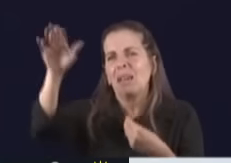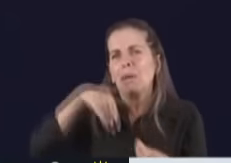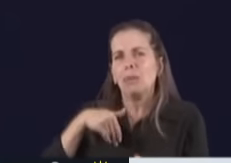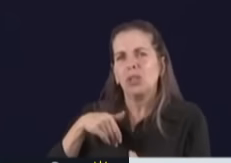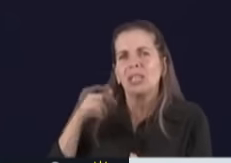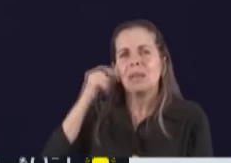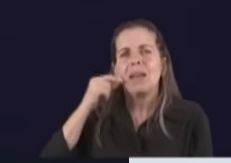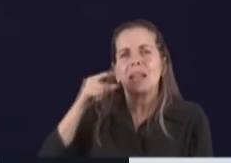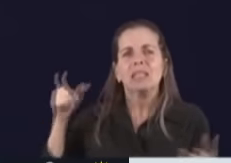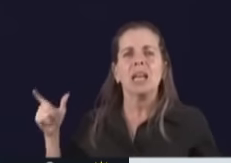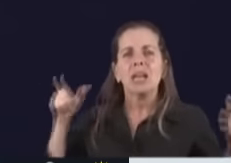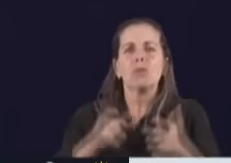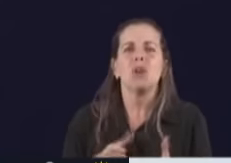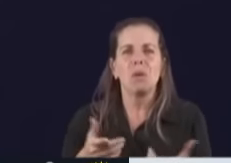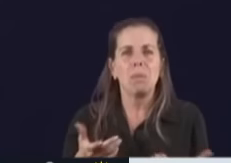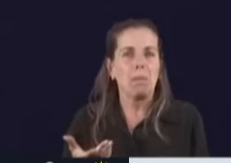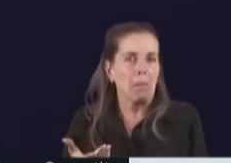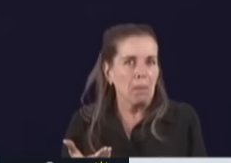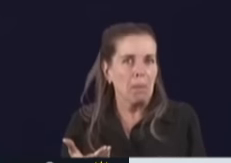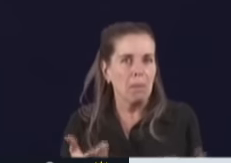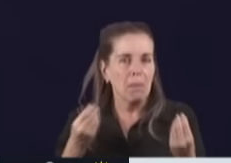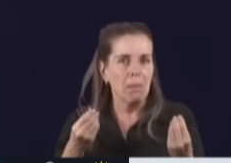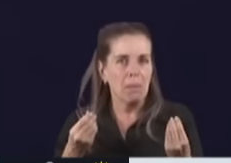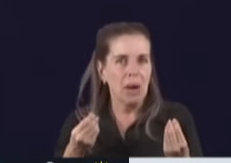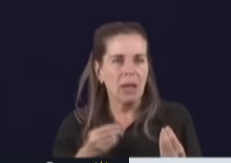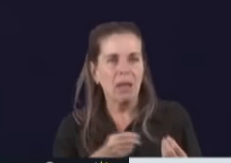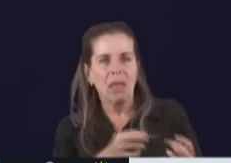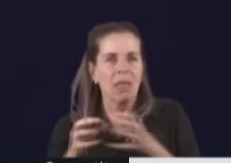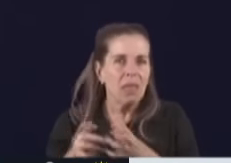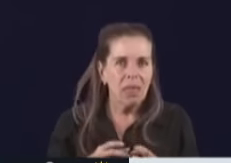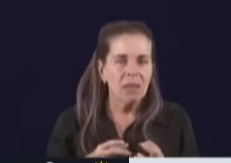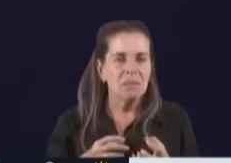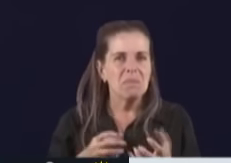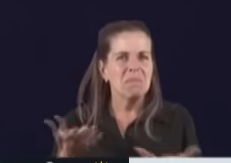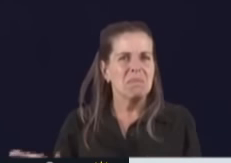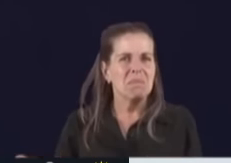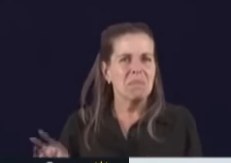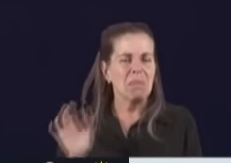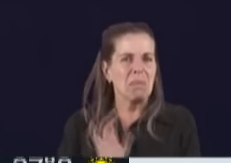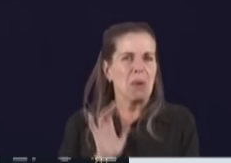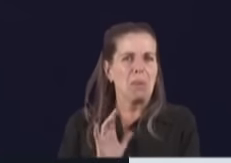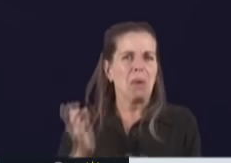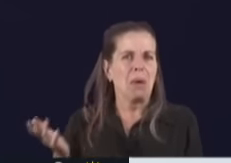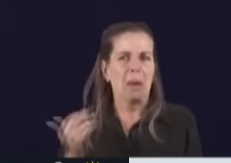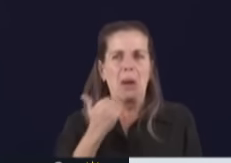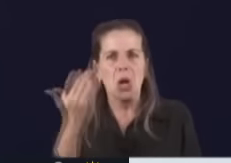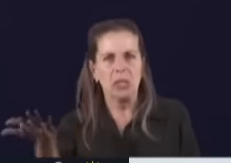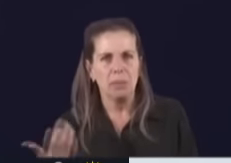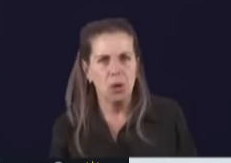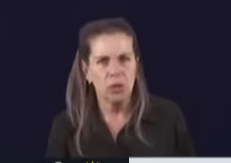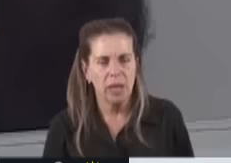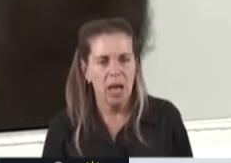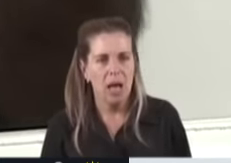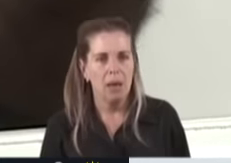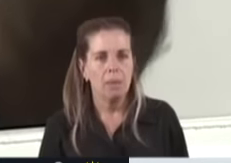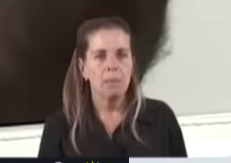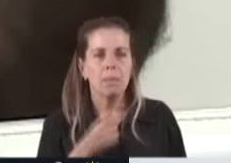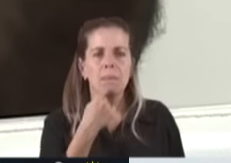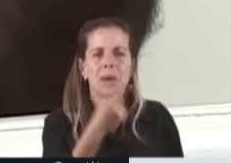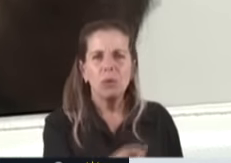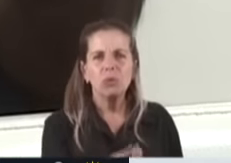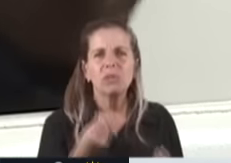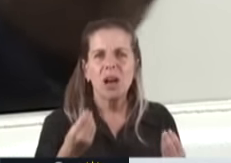para dialogar, ¿no? Porque no hay muestras de buena voluntad. Una repregunta cortita. ¿Van todos en el mismo